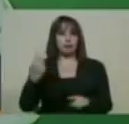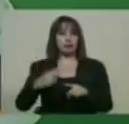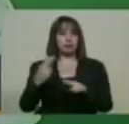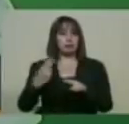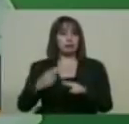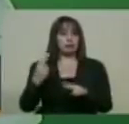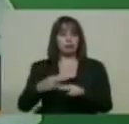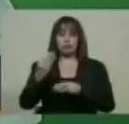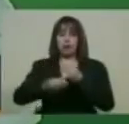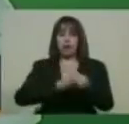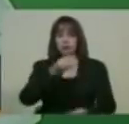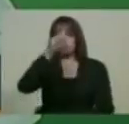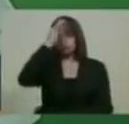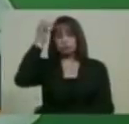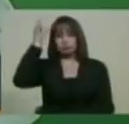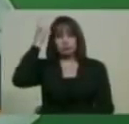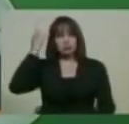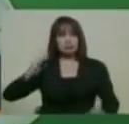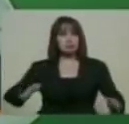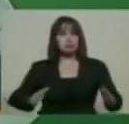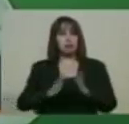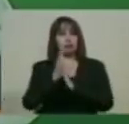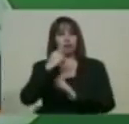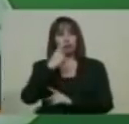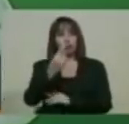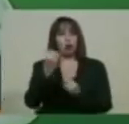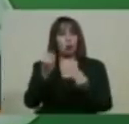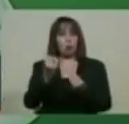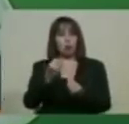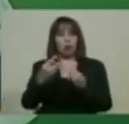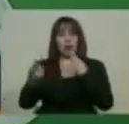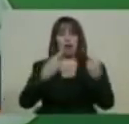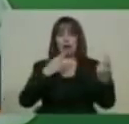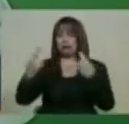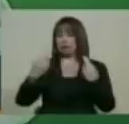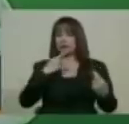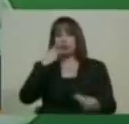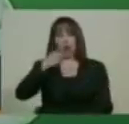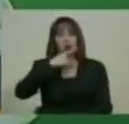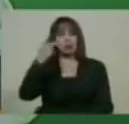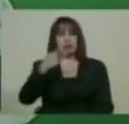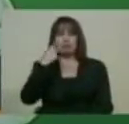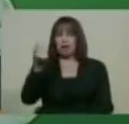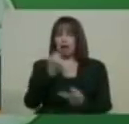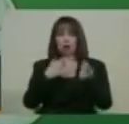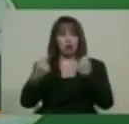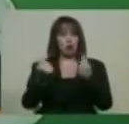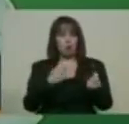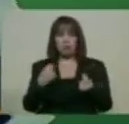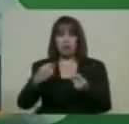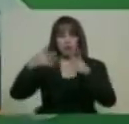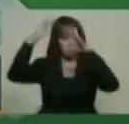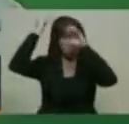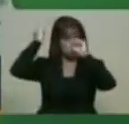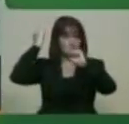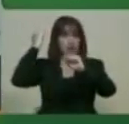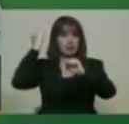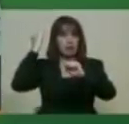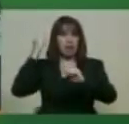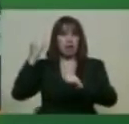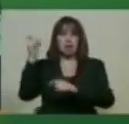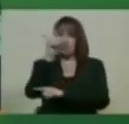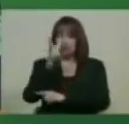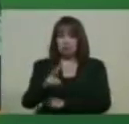de Juan Manuel Santos que han llevado a la relación política, económica y diplomática entre Venezuela y Colombia a